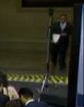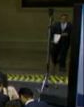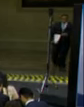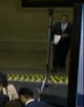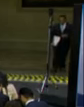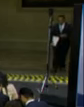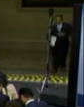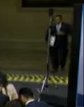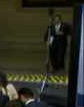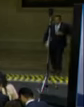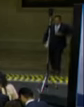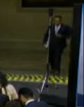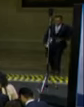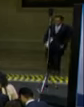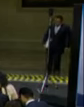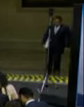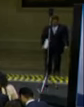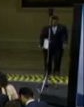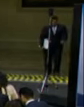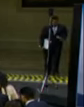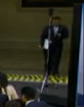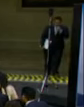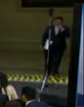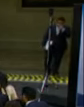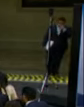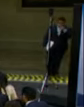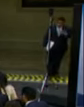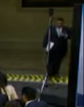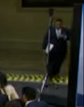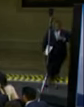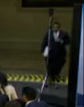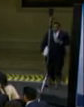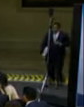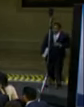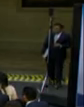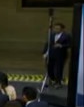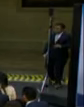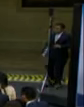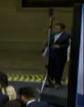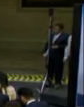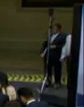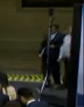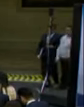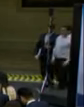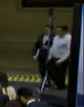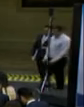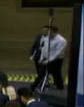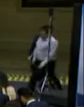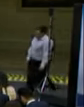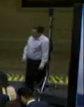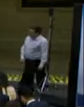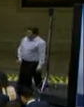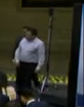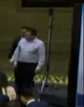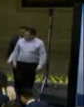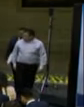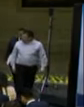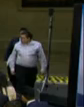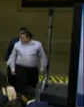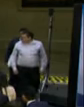Mundo, Diagnóstico y Perspectivas de las Relaciones Internacionales. Para moderar esta mesa nos acompaña la